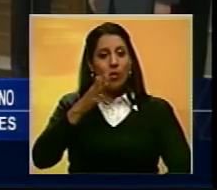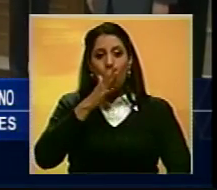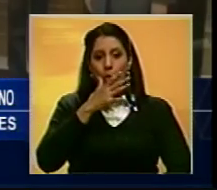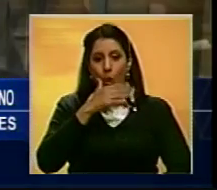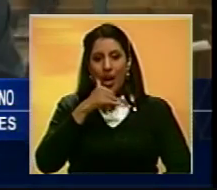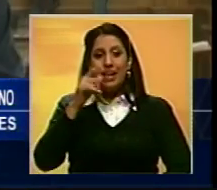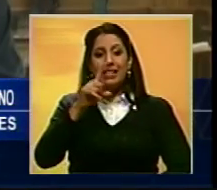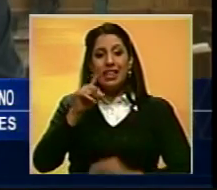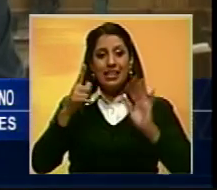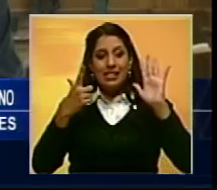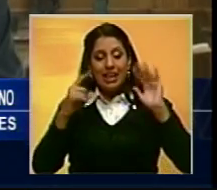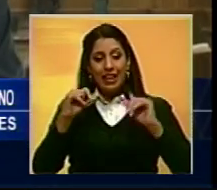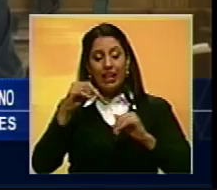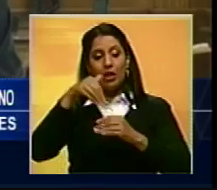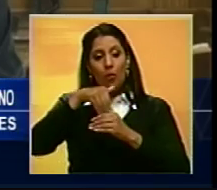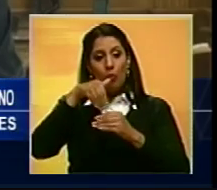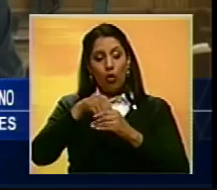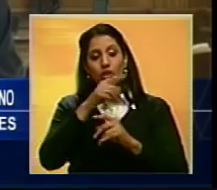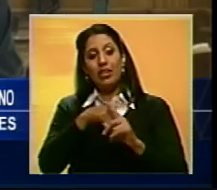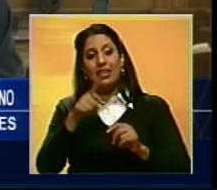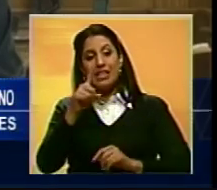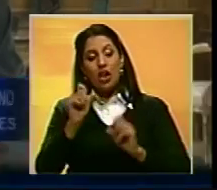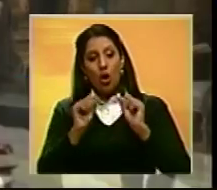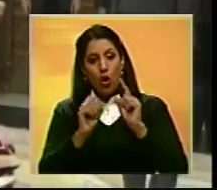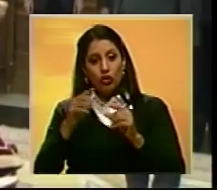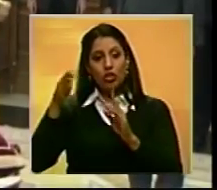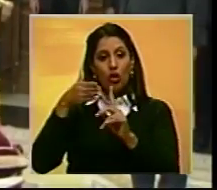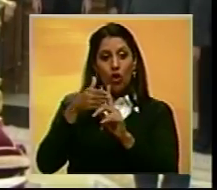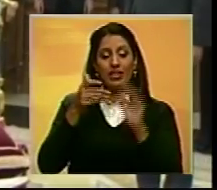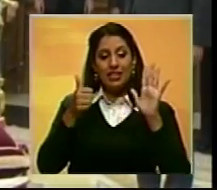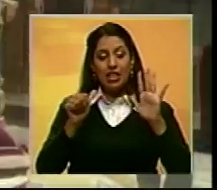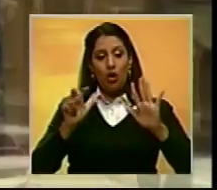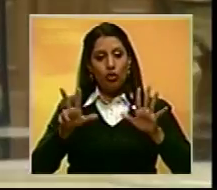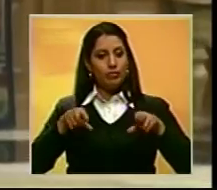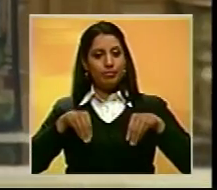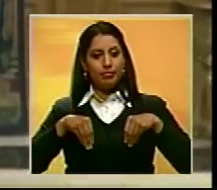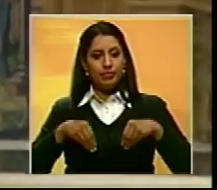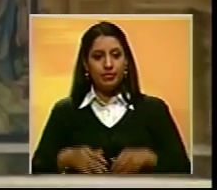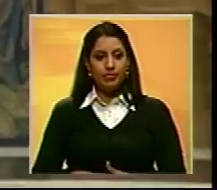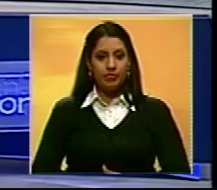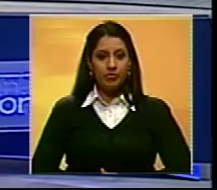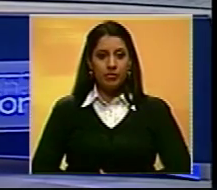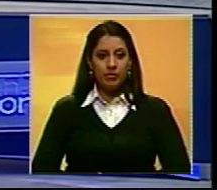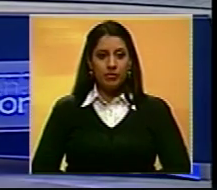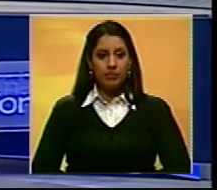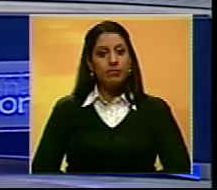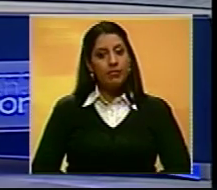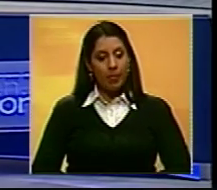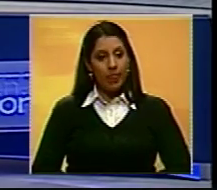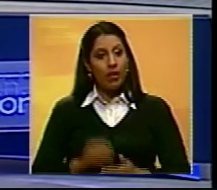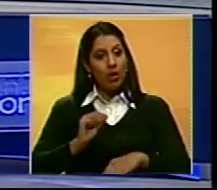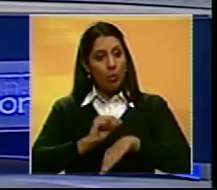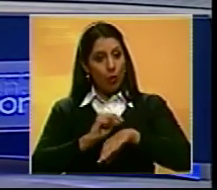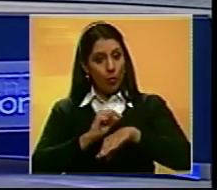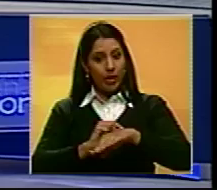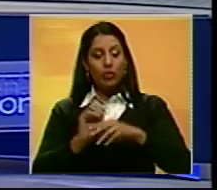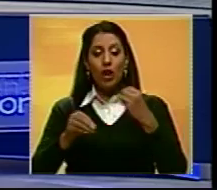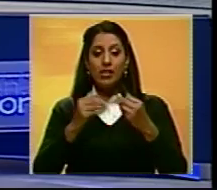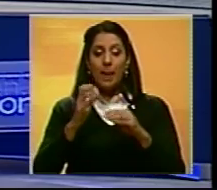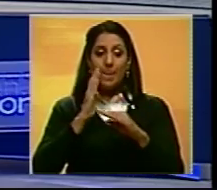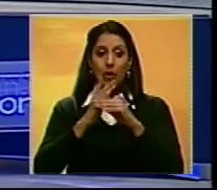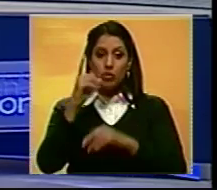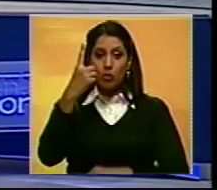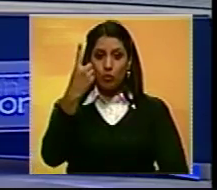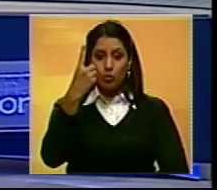con 170 votos a favor, 111 en contra y 68 abstenciones. Bien, amigos, es momento de hacer nuestra